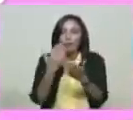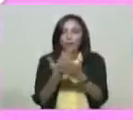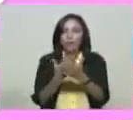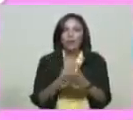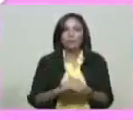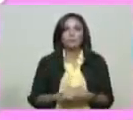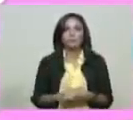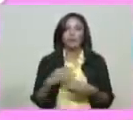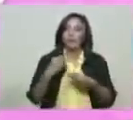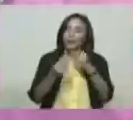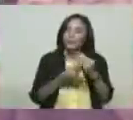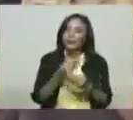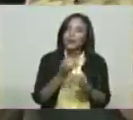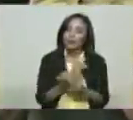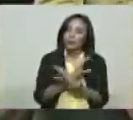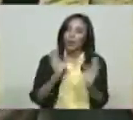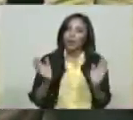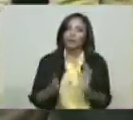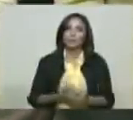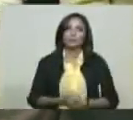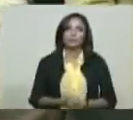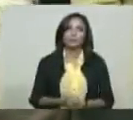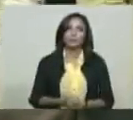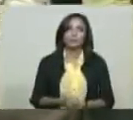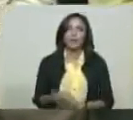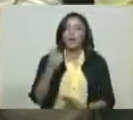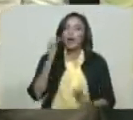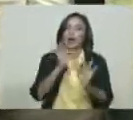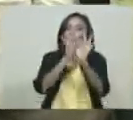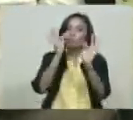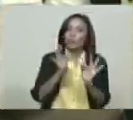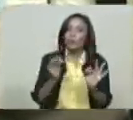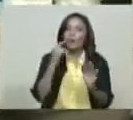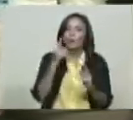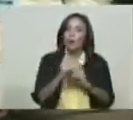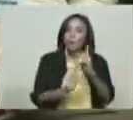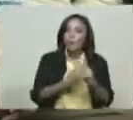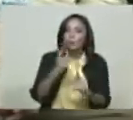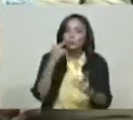Hay que hacerlo. Los modelos productivos que hasta ahora hemos ensayado han